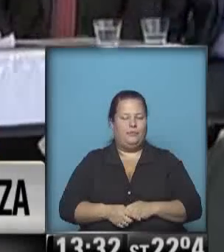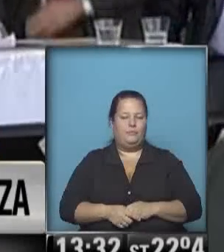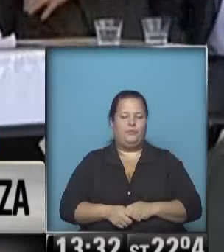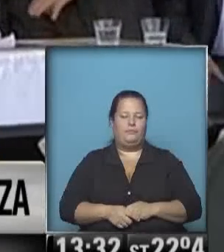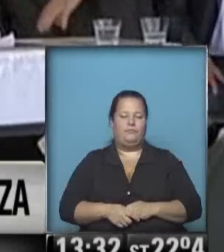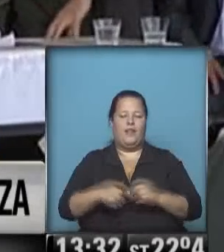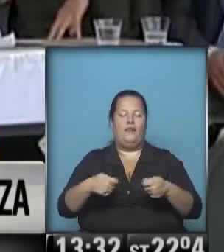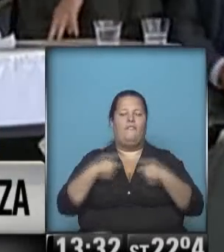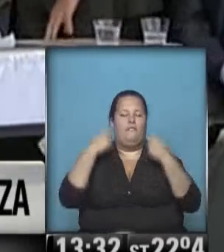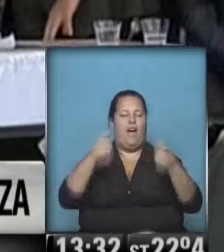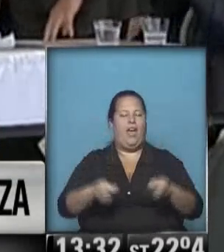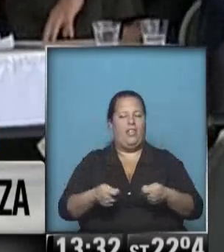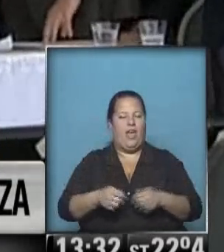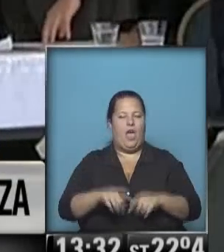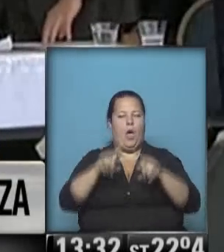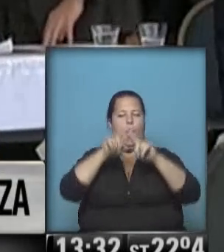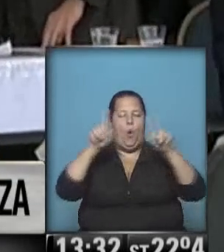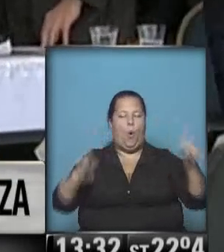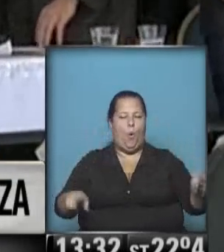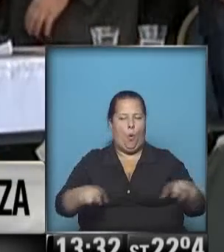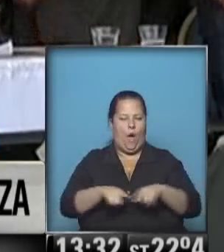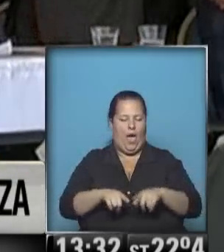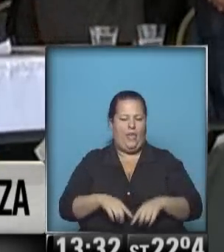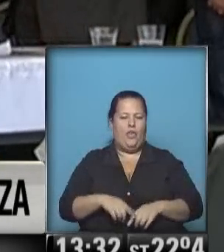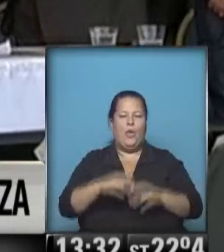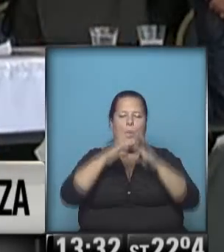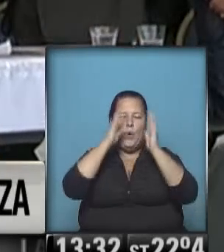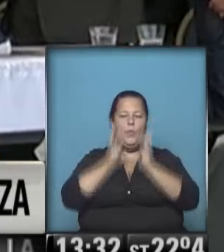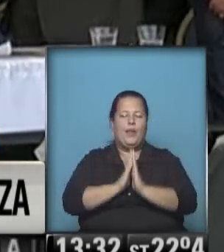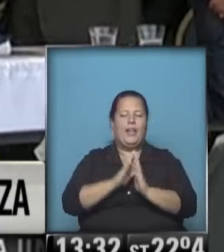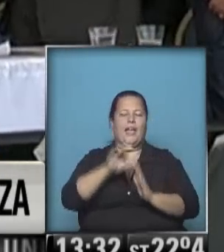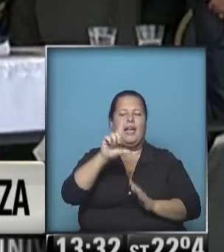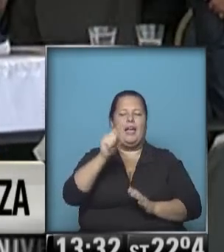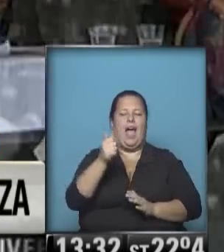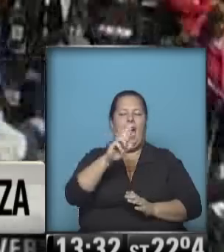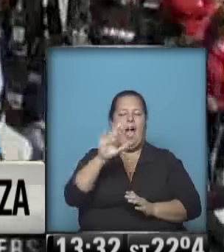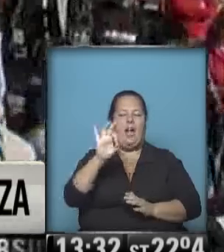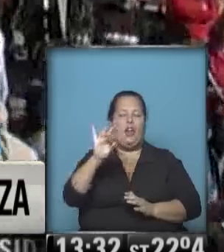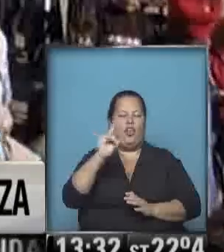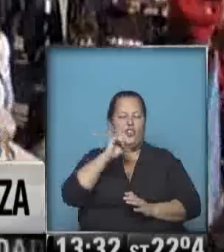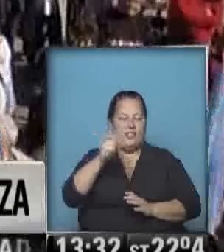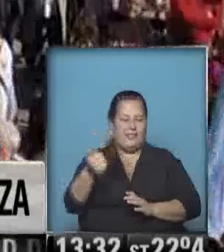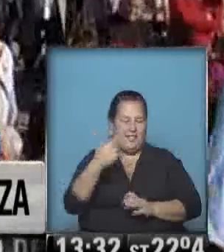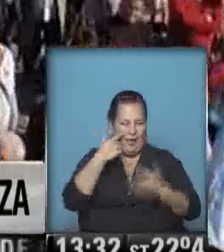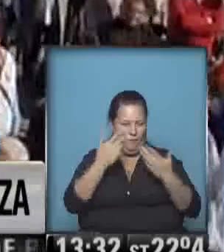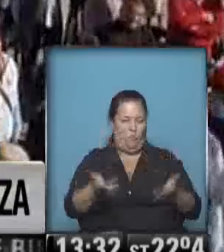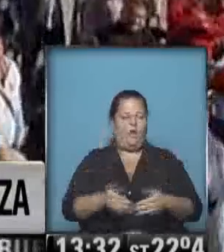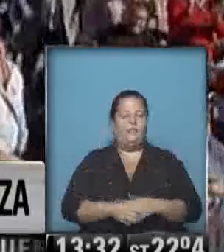le entrega un cuadro de la Virgen de la Carrodilla. Aquí la